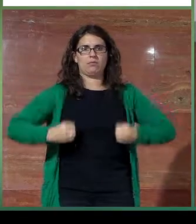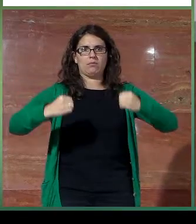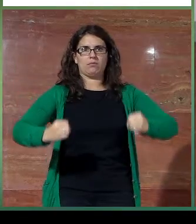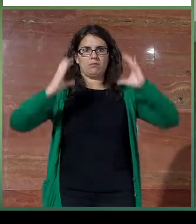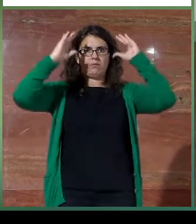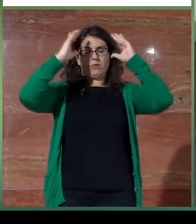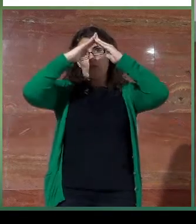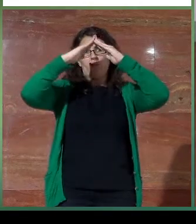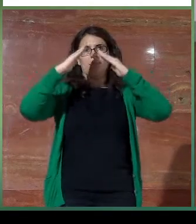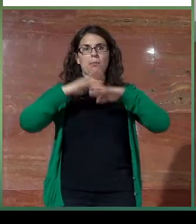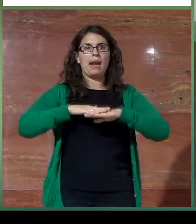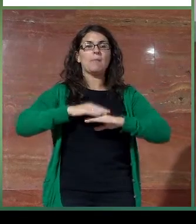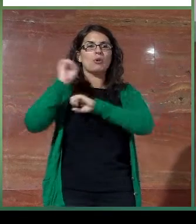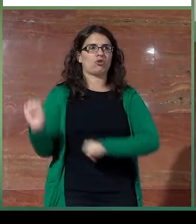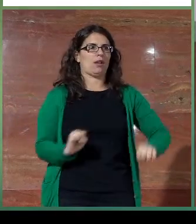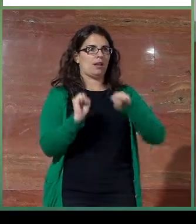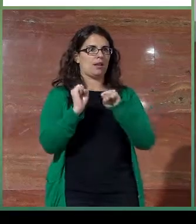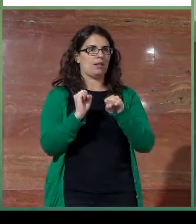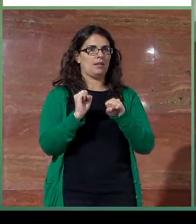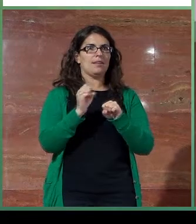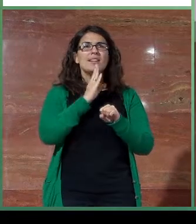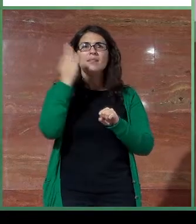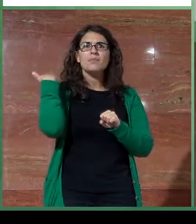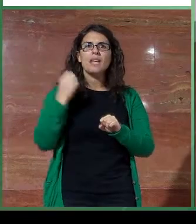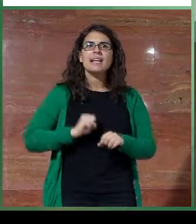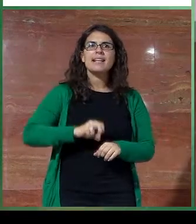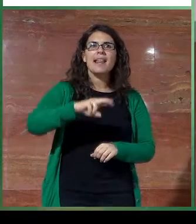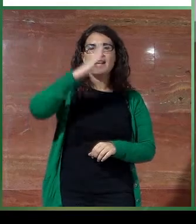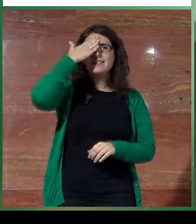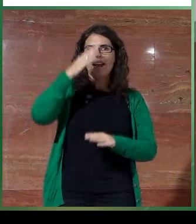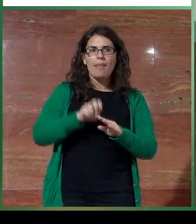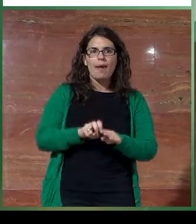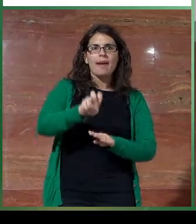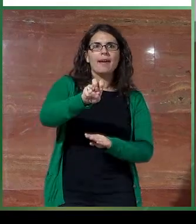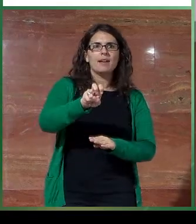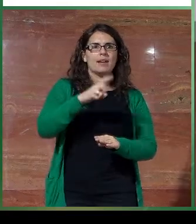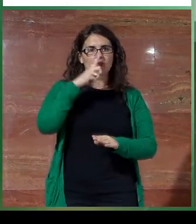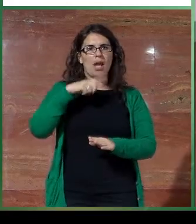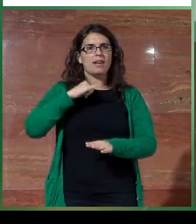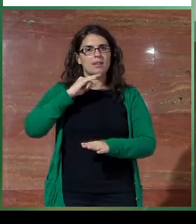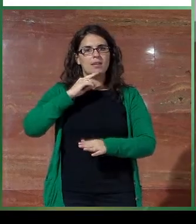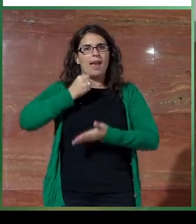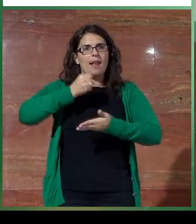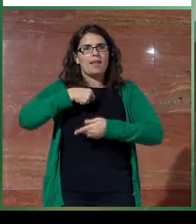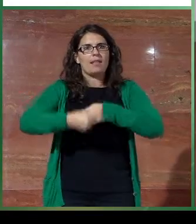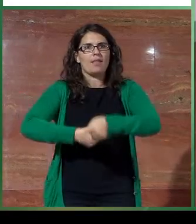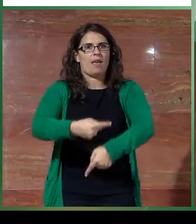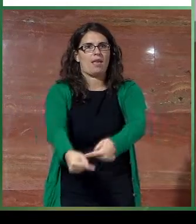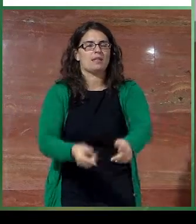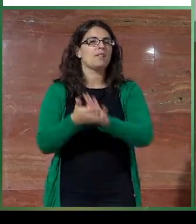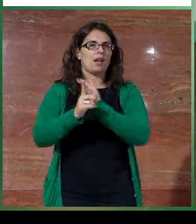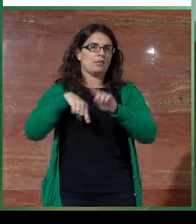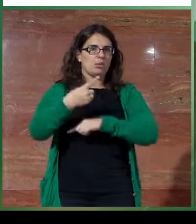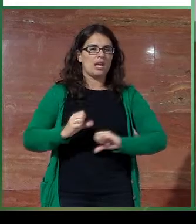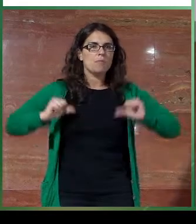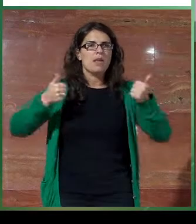Ahí están las escaleras que se ponían antes en la entrada. Todo eso se hereda, empiezan los asfaltos,